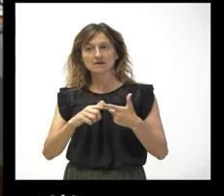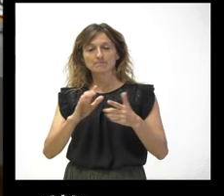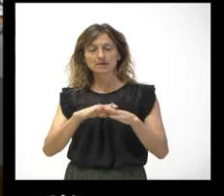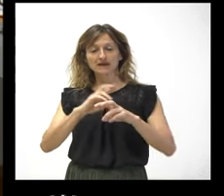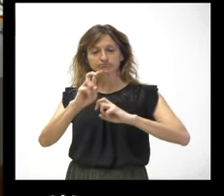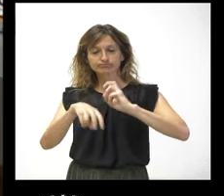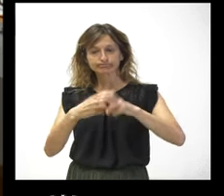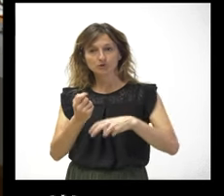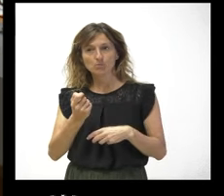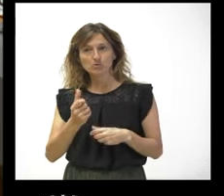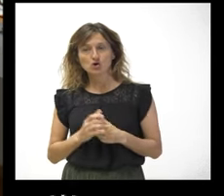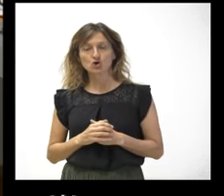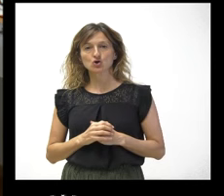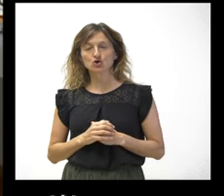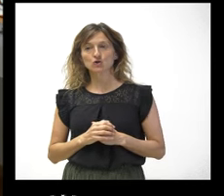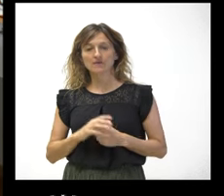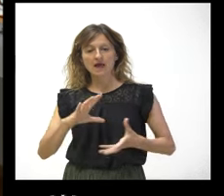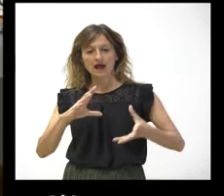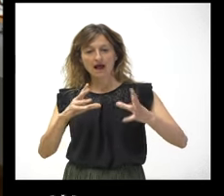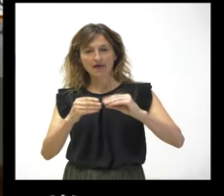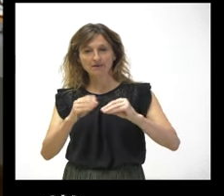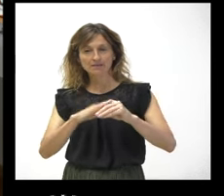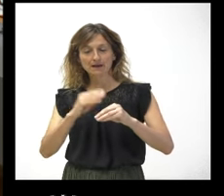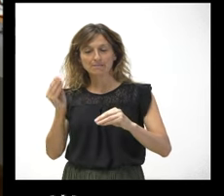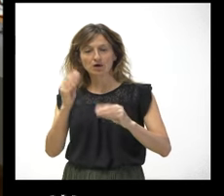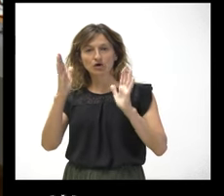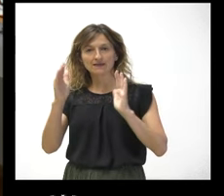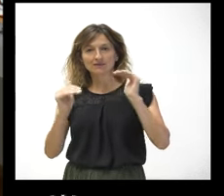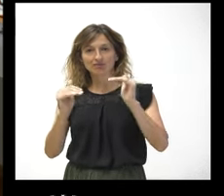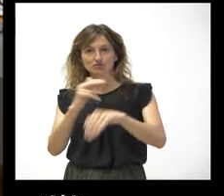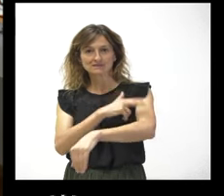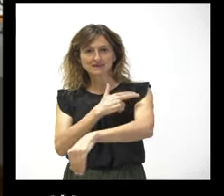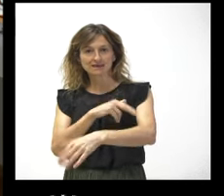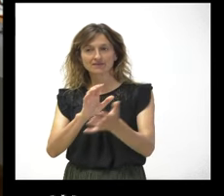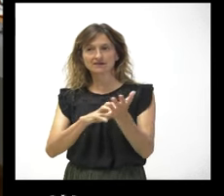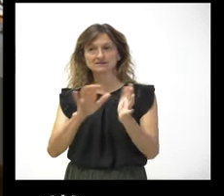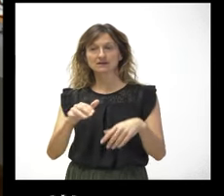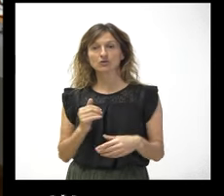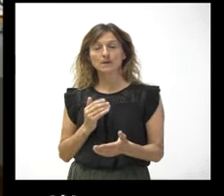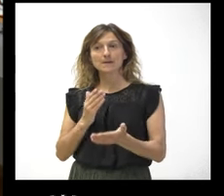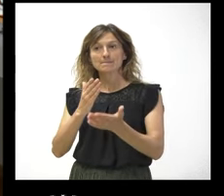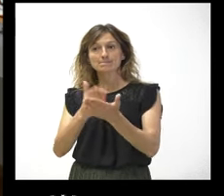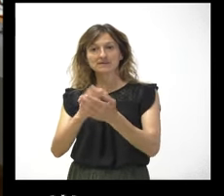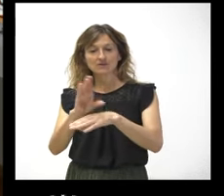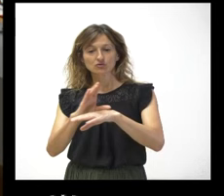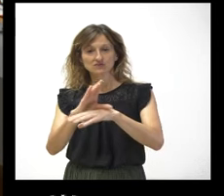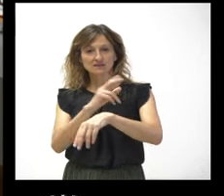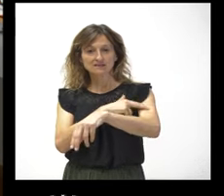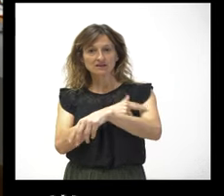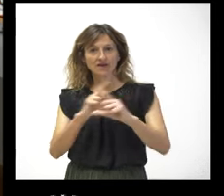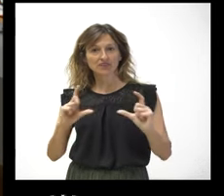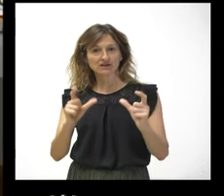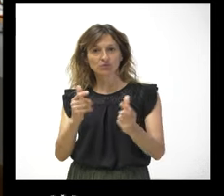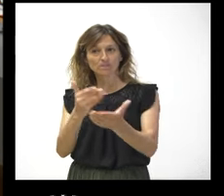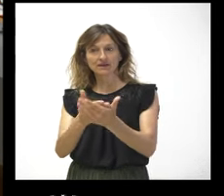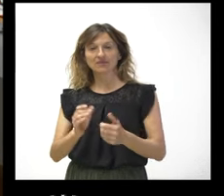poco todo y se adapte para dar una mejor atención sanitaria en Castilla y león se ha pedido una reunión en este caso a la consejería de sanidad